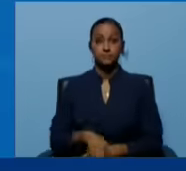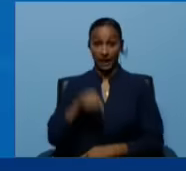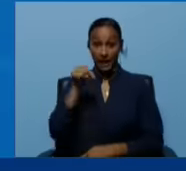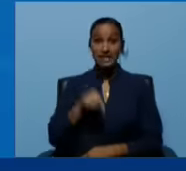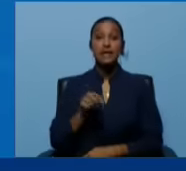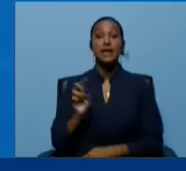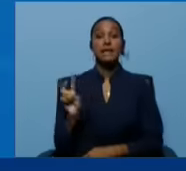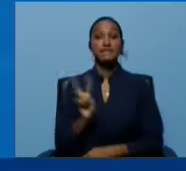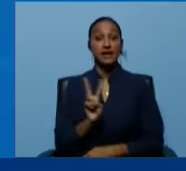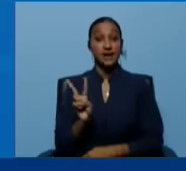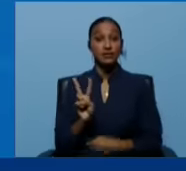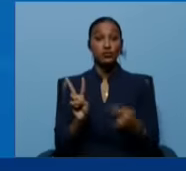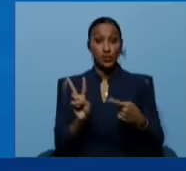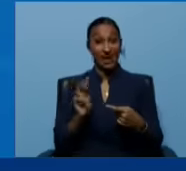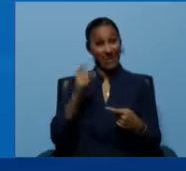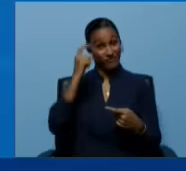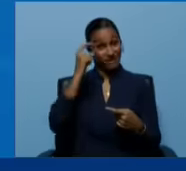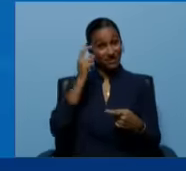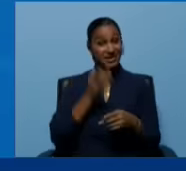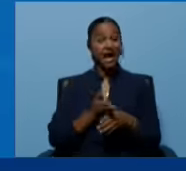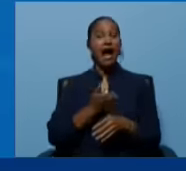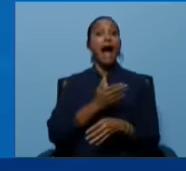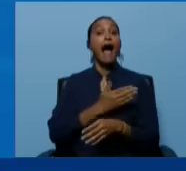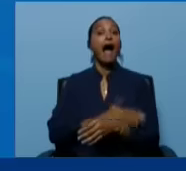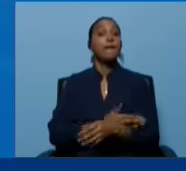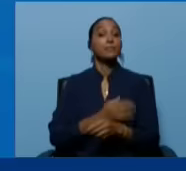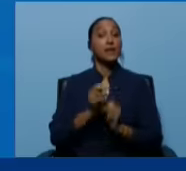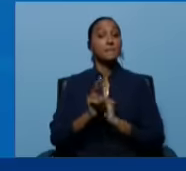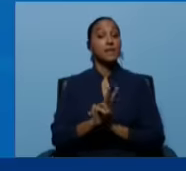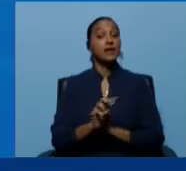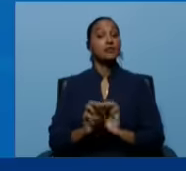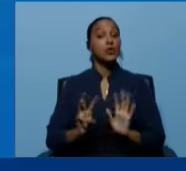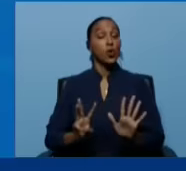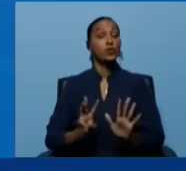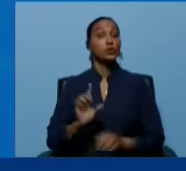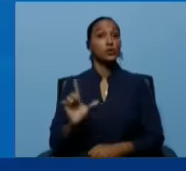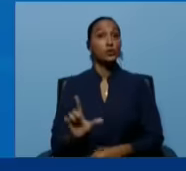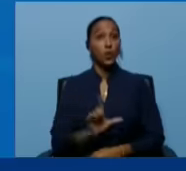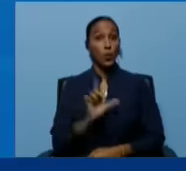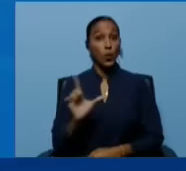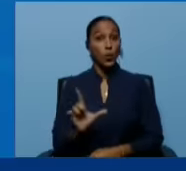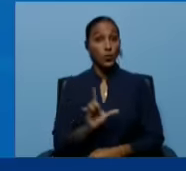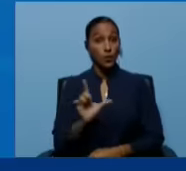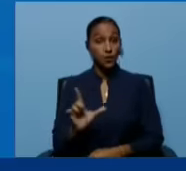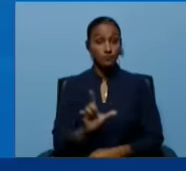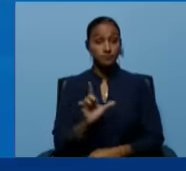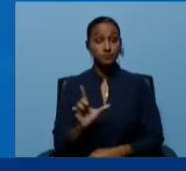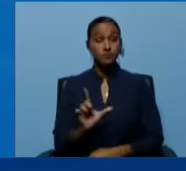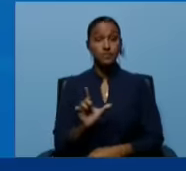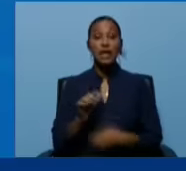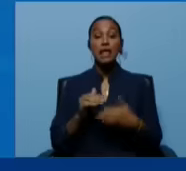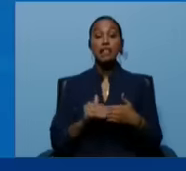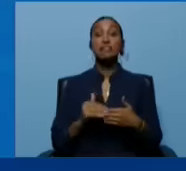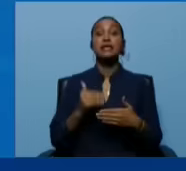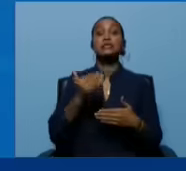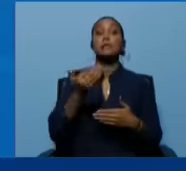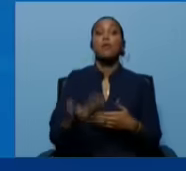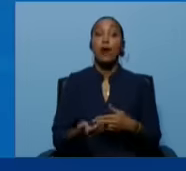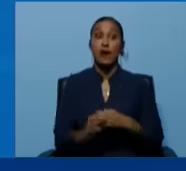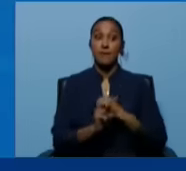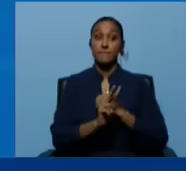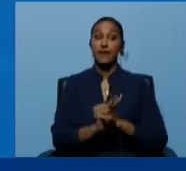antes del 28 de julio, durante el 28 de julio, y después del 28 de